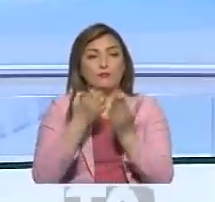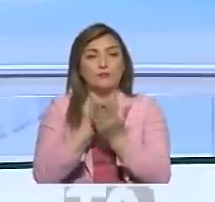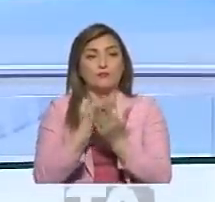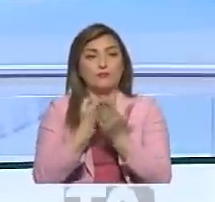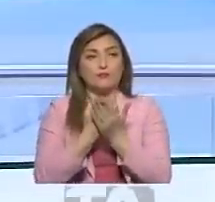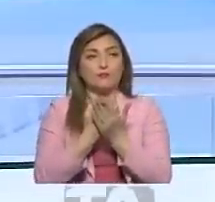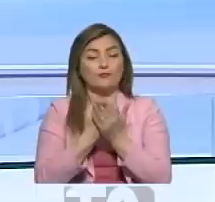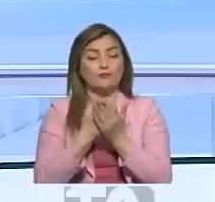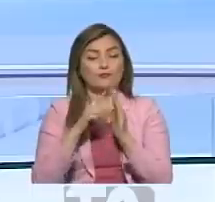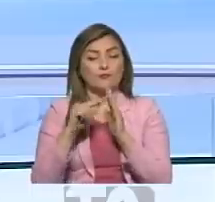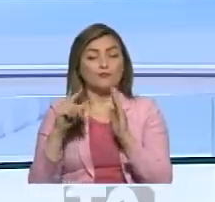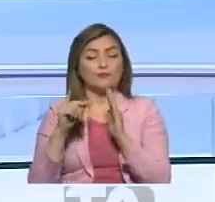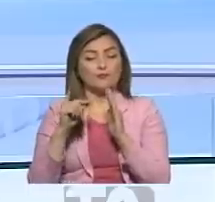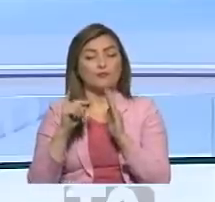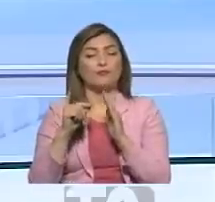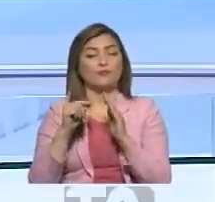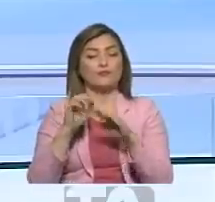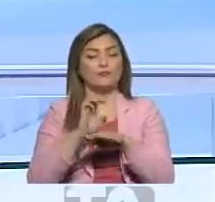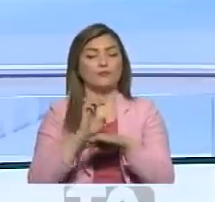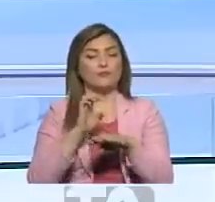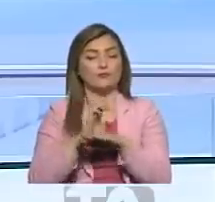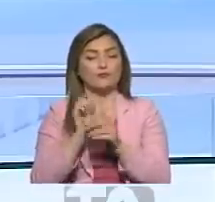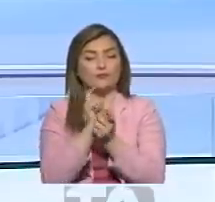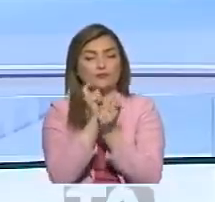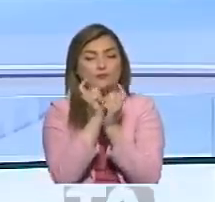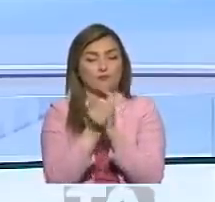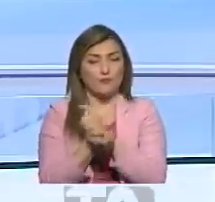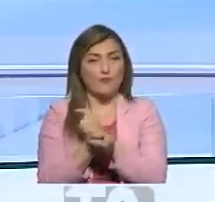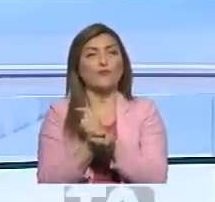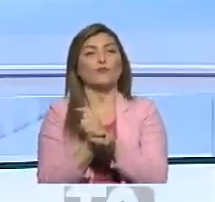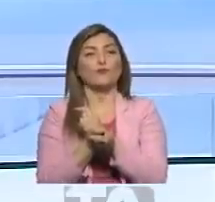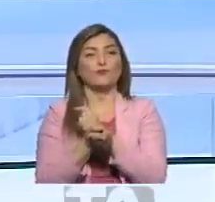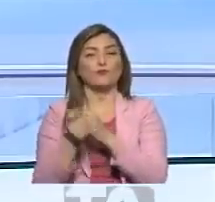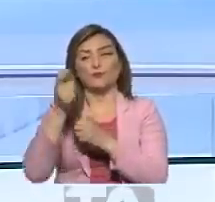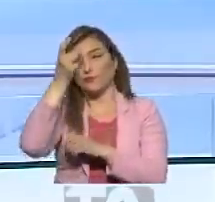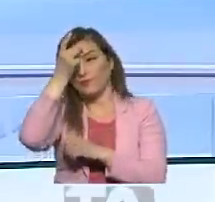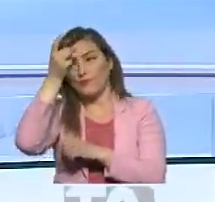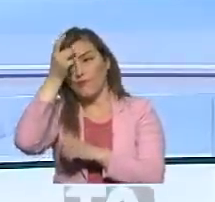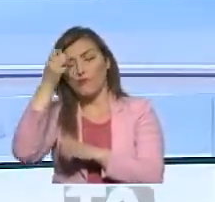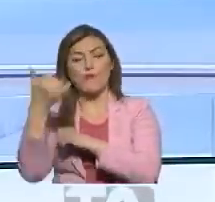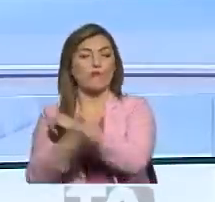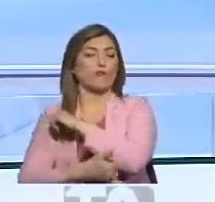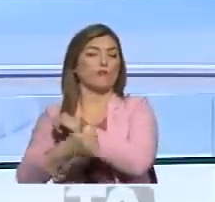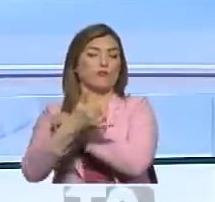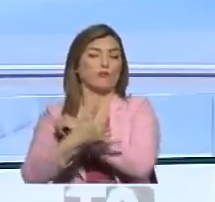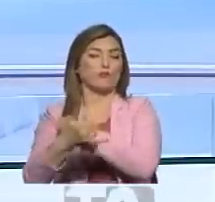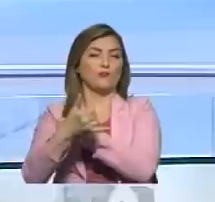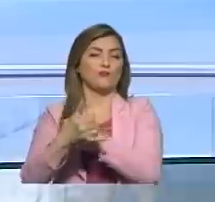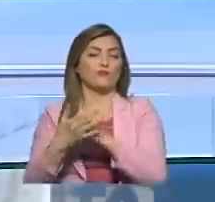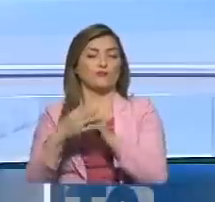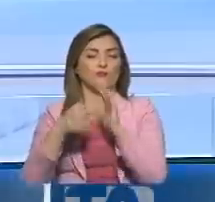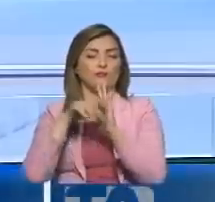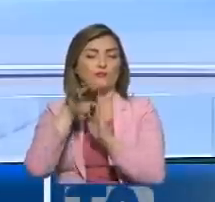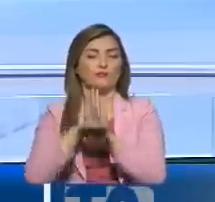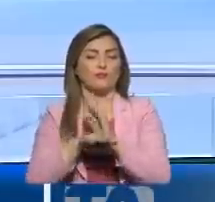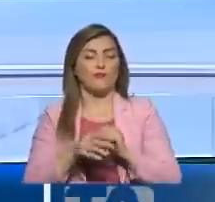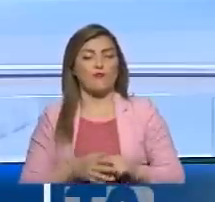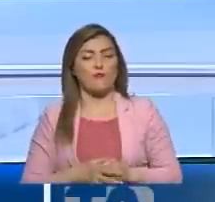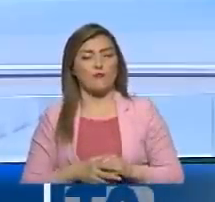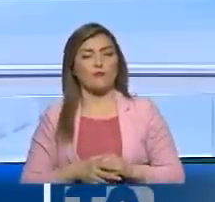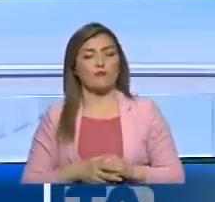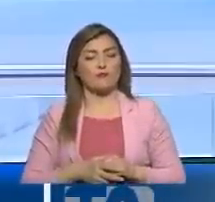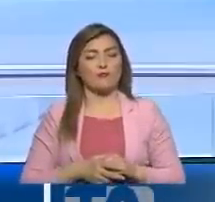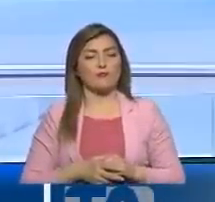cambiar la composición de la deuda con intereses más bajos y créditos más largos. Y Ecuador también cambió los acreedores, que eran bancos y